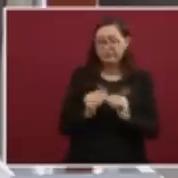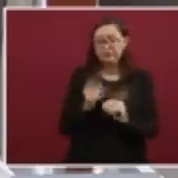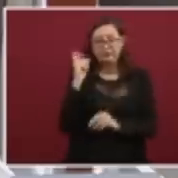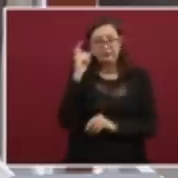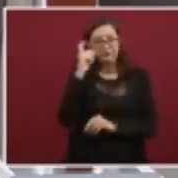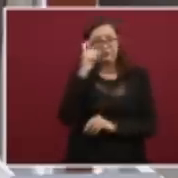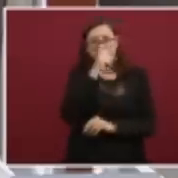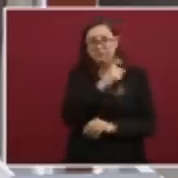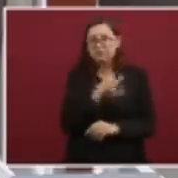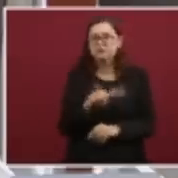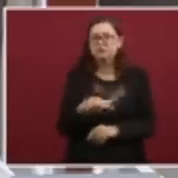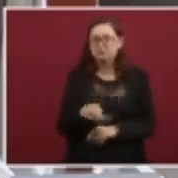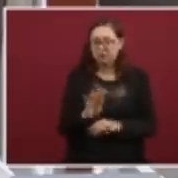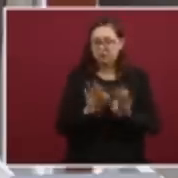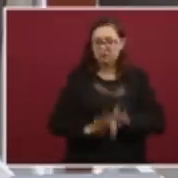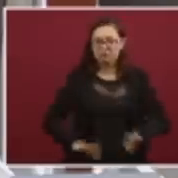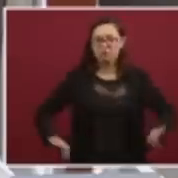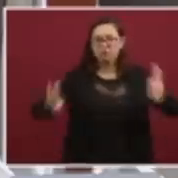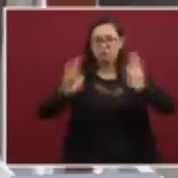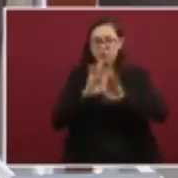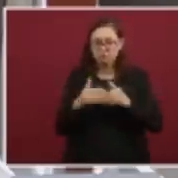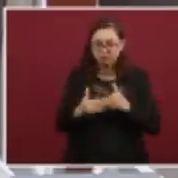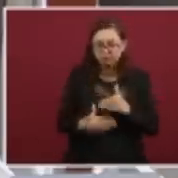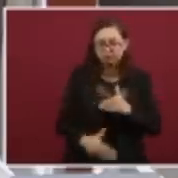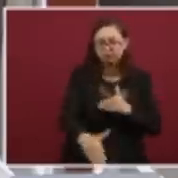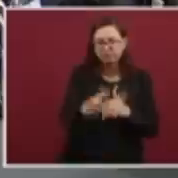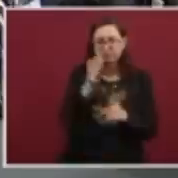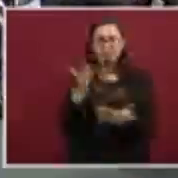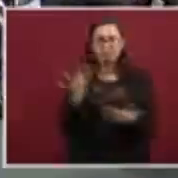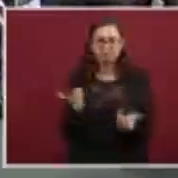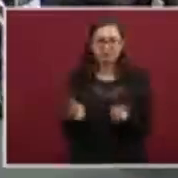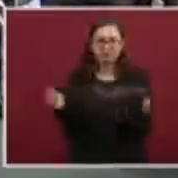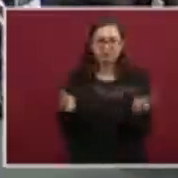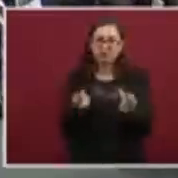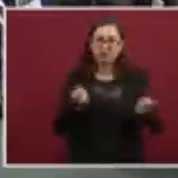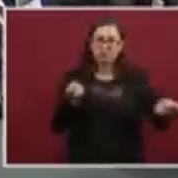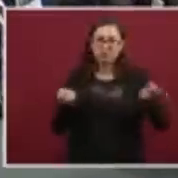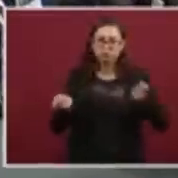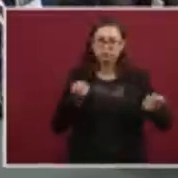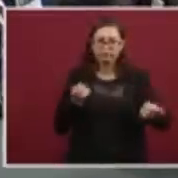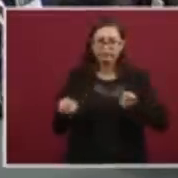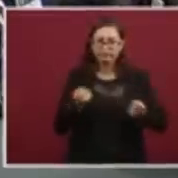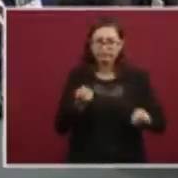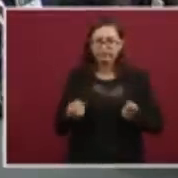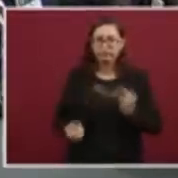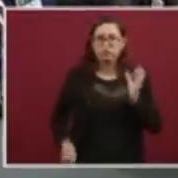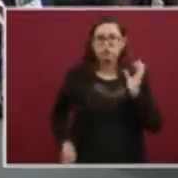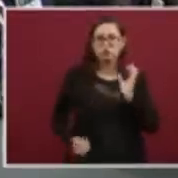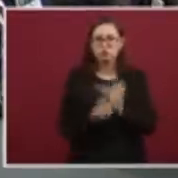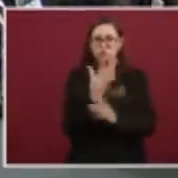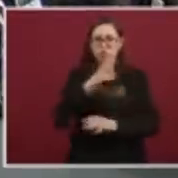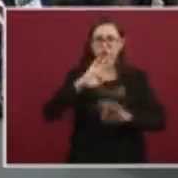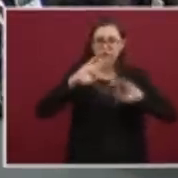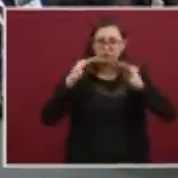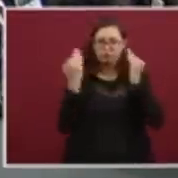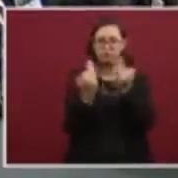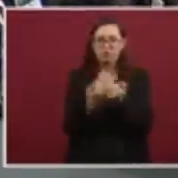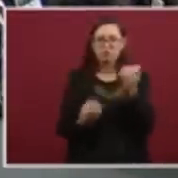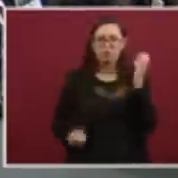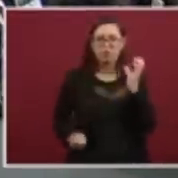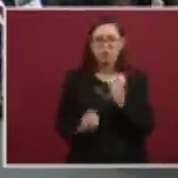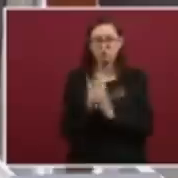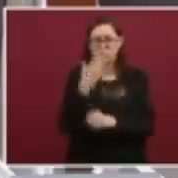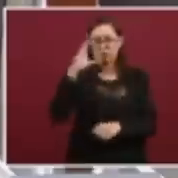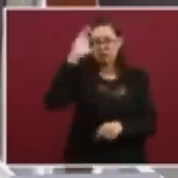oportunidad inédita de tener bajo estas líneas de formación de una nueva estructura, de una nueva